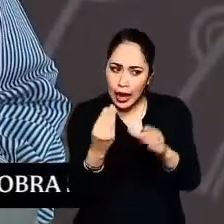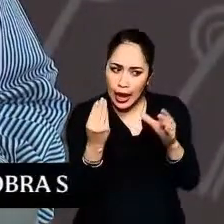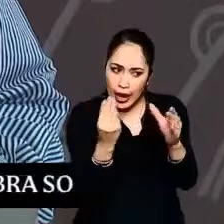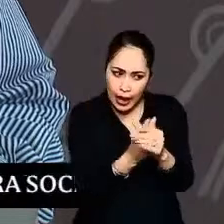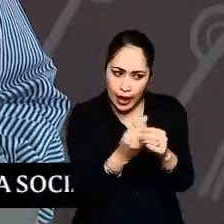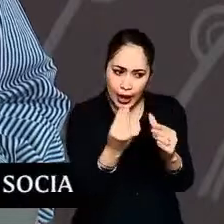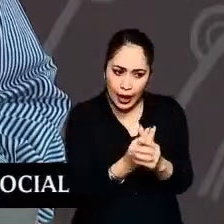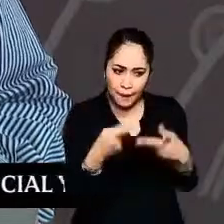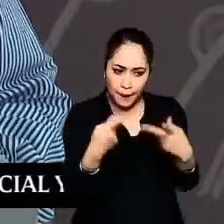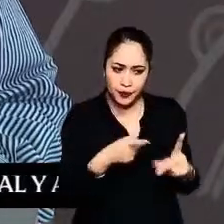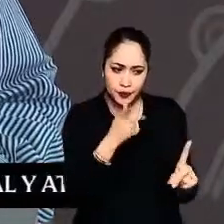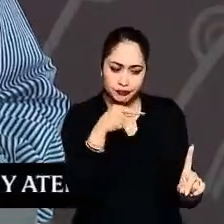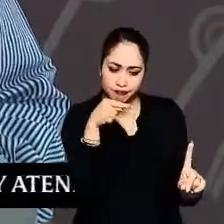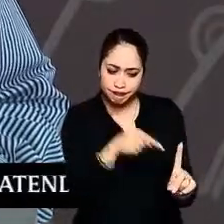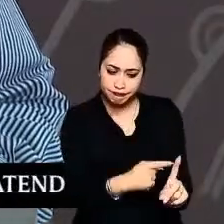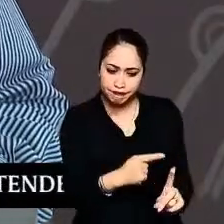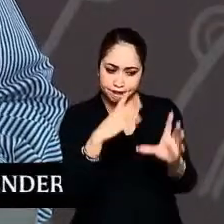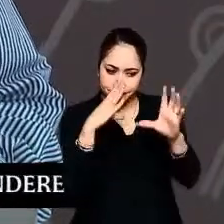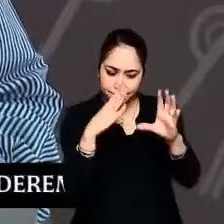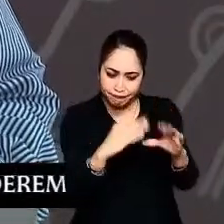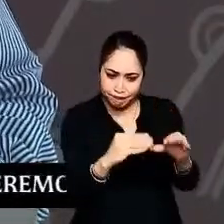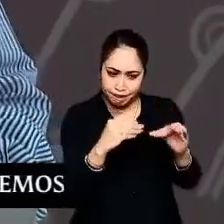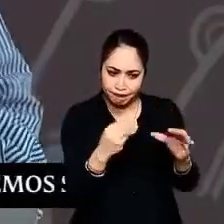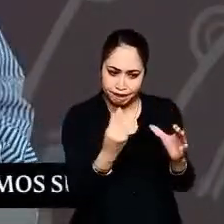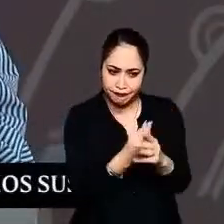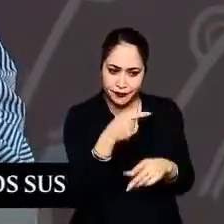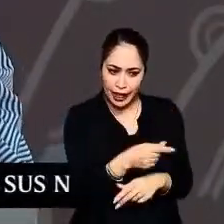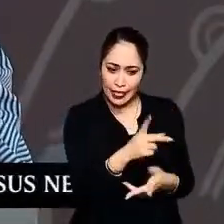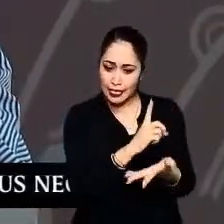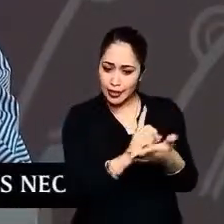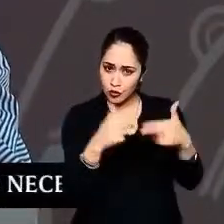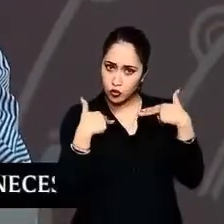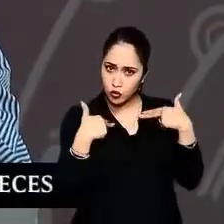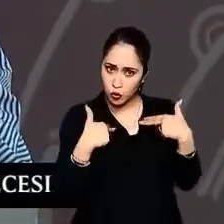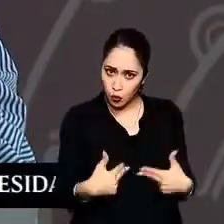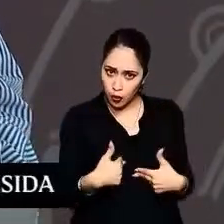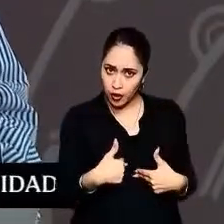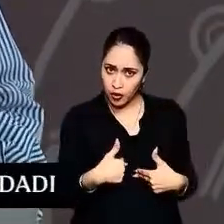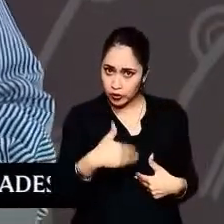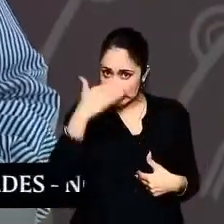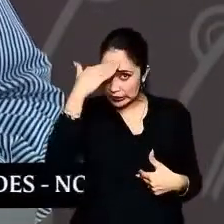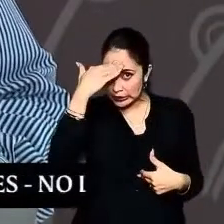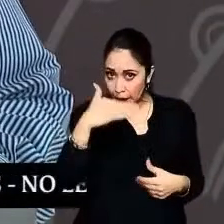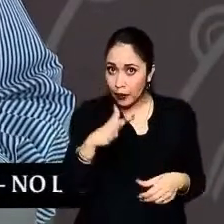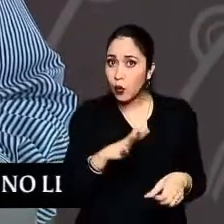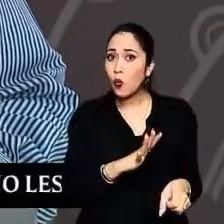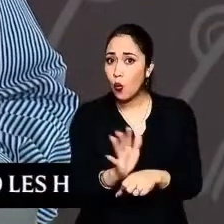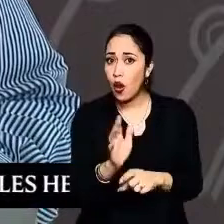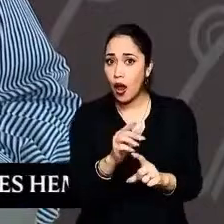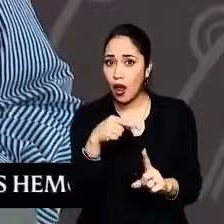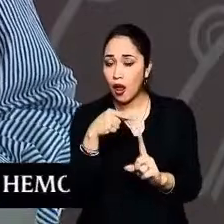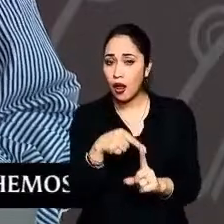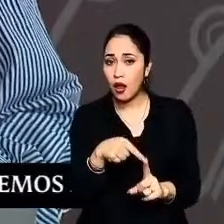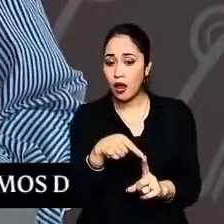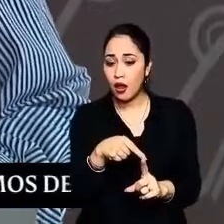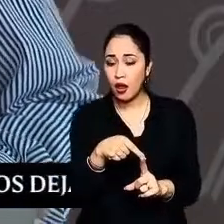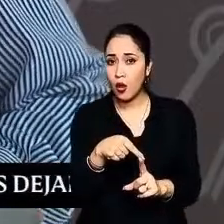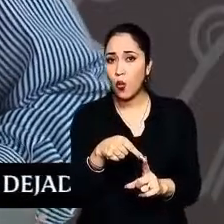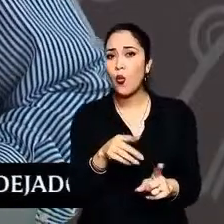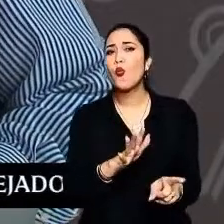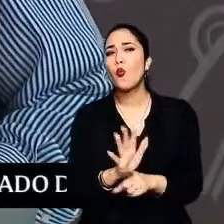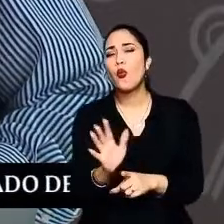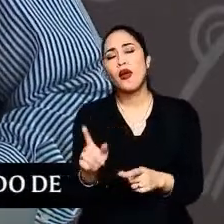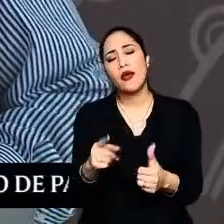para que respete en principio los derechos humanos. Número uno, tema uno, número uno. Y el derecho de las